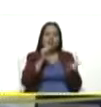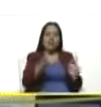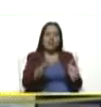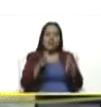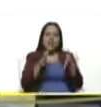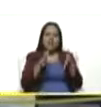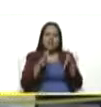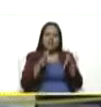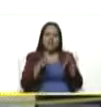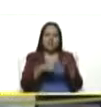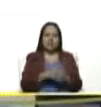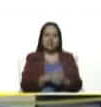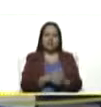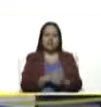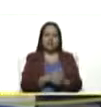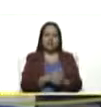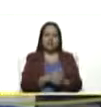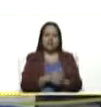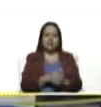va a dar los resultados, Castro Soteldo?